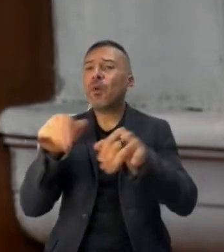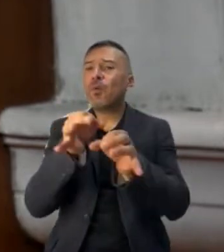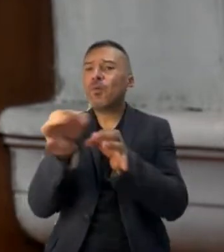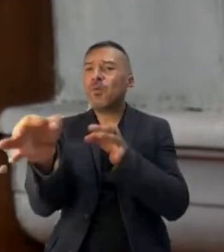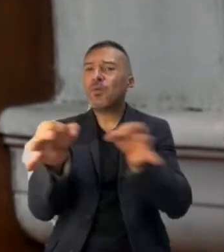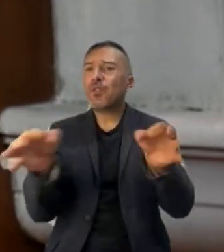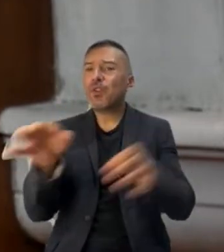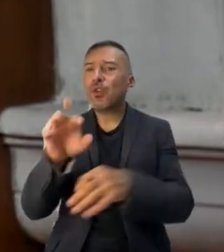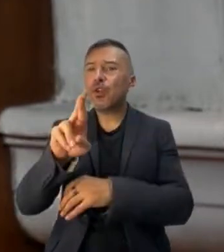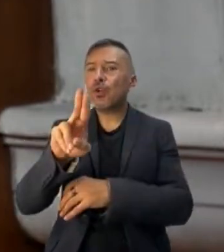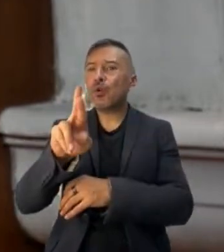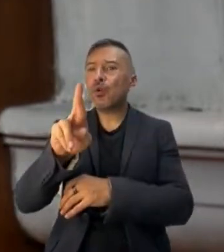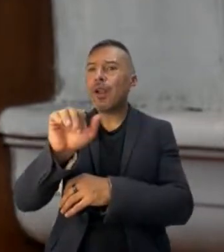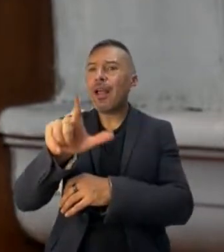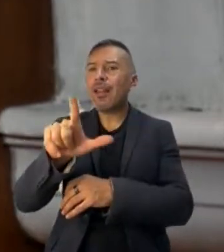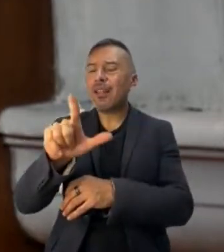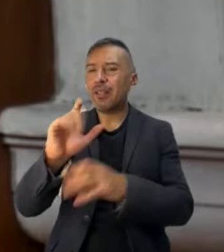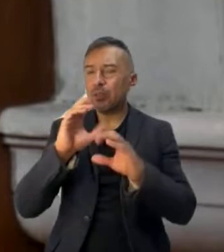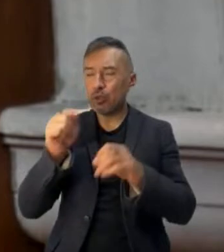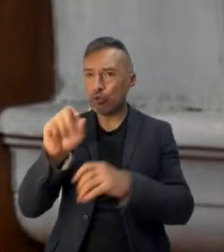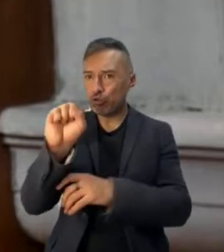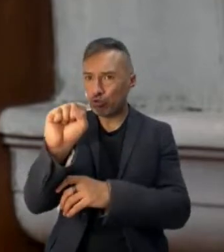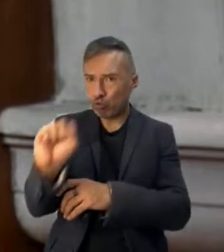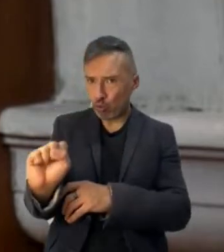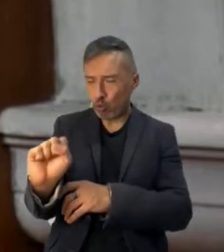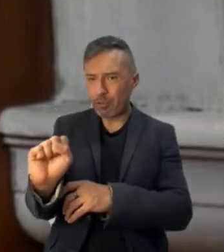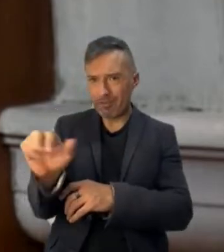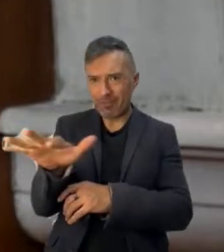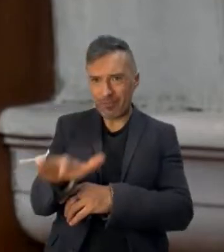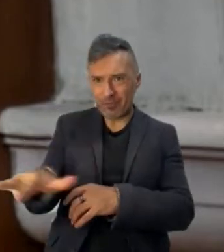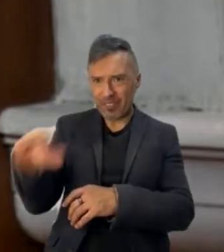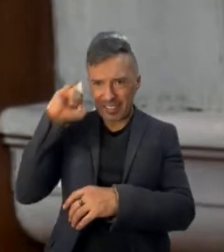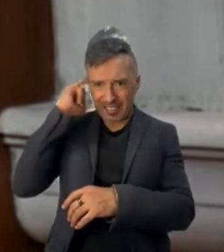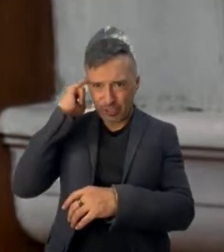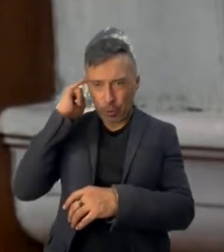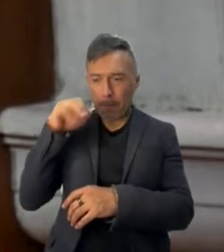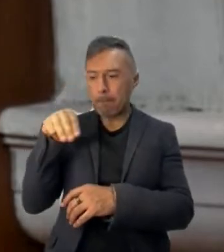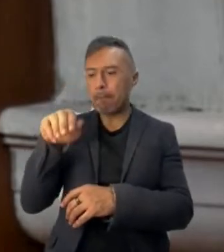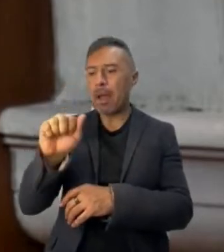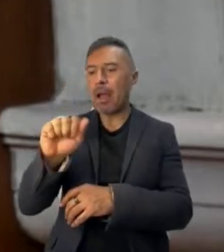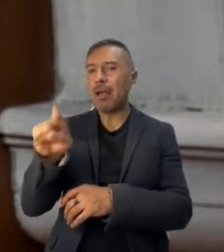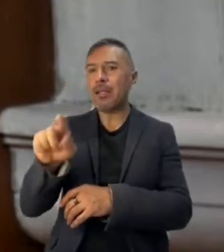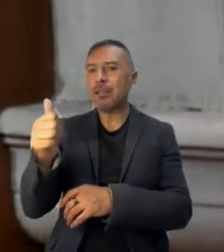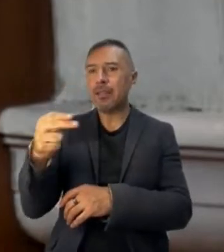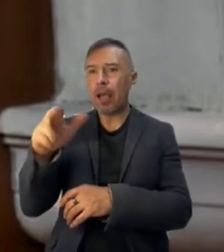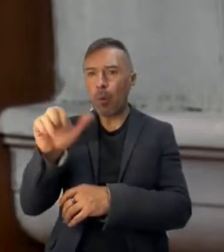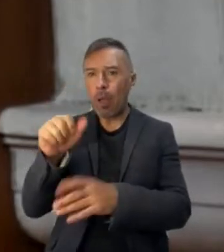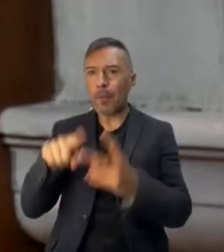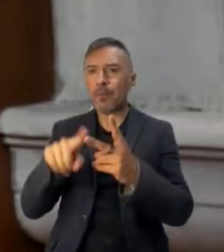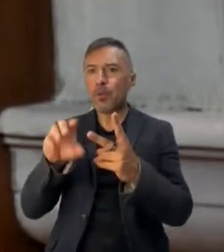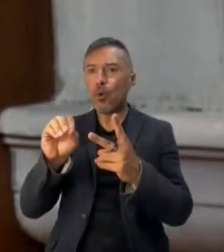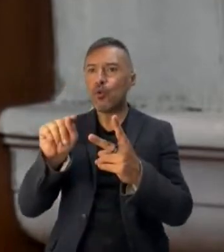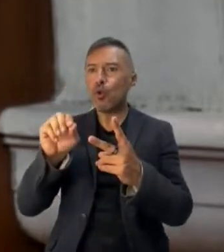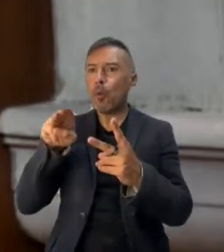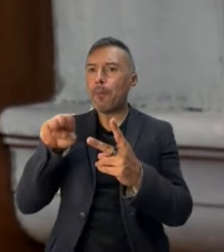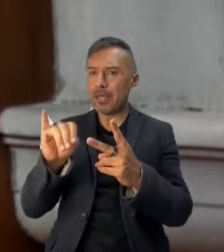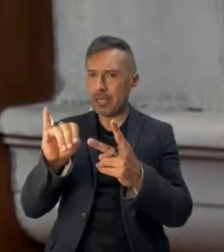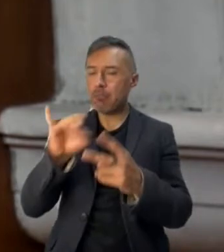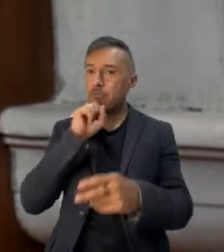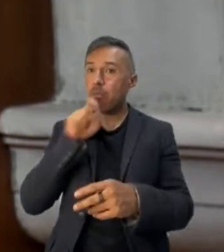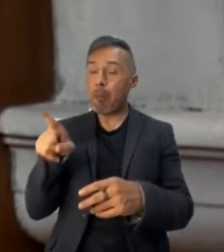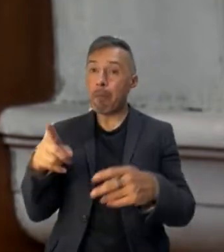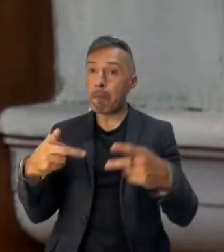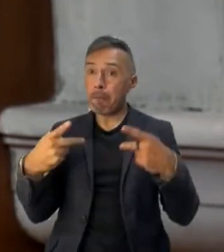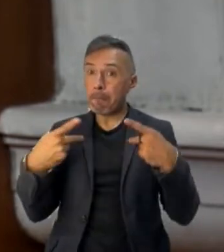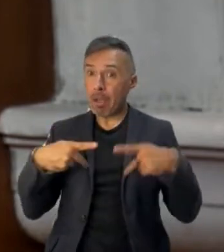y la región Mazagua y Otomí, donde la pobreza sigue afectando a la mayoría de sus